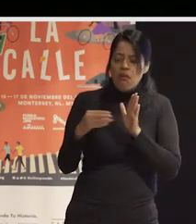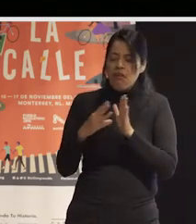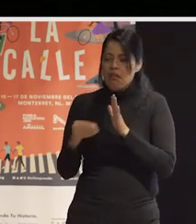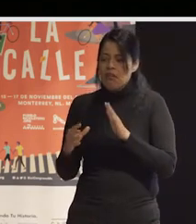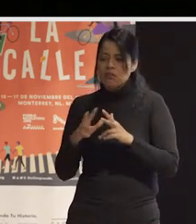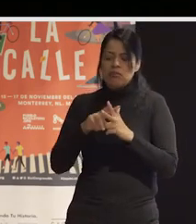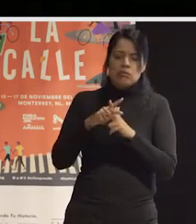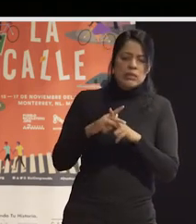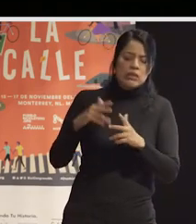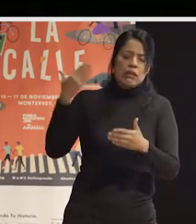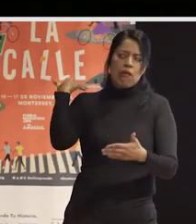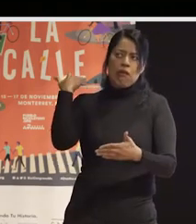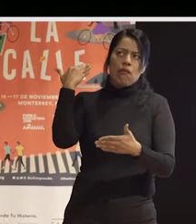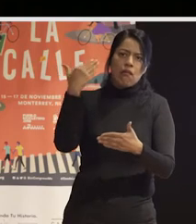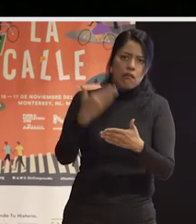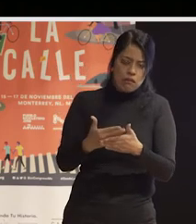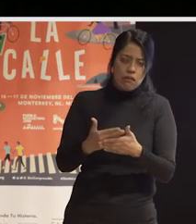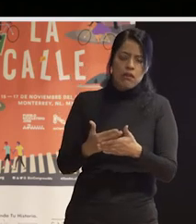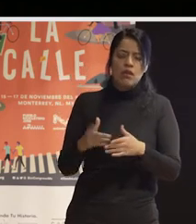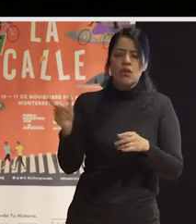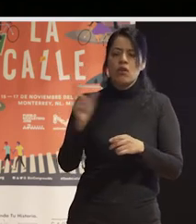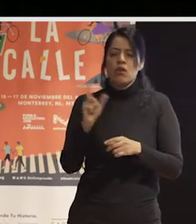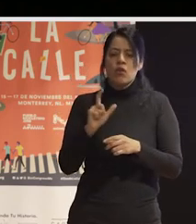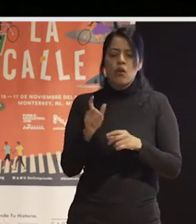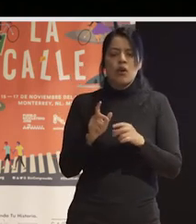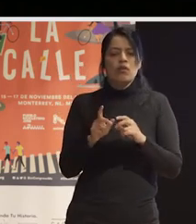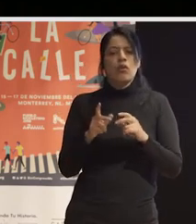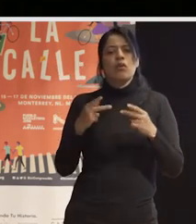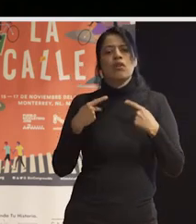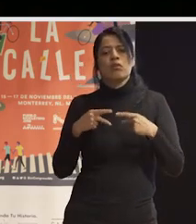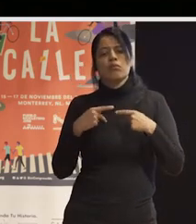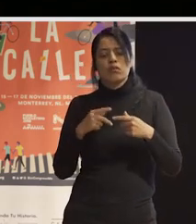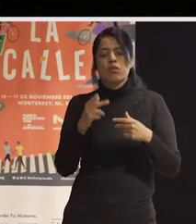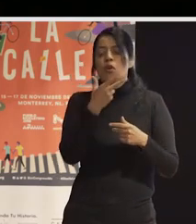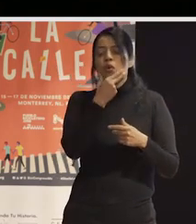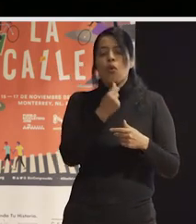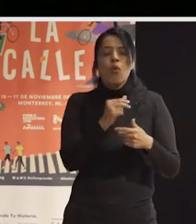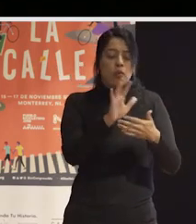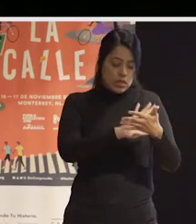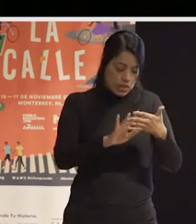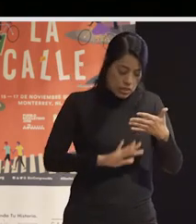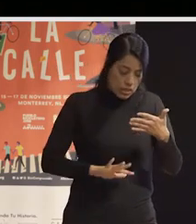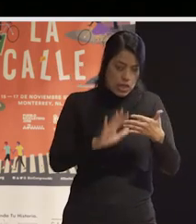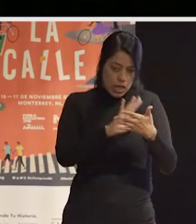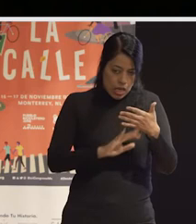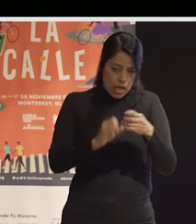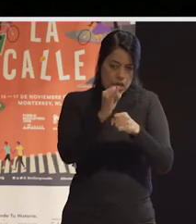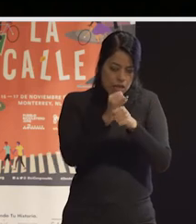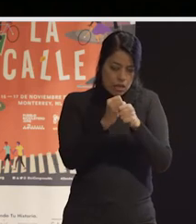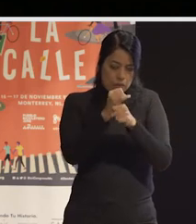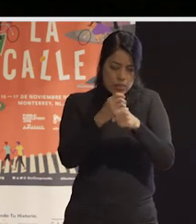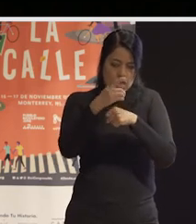melián área no entonces cuando alguna gente sobre todo hombres leyendo sobre todos y todo este daño